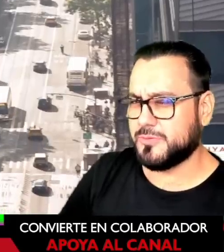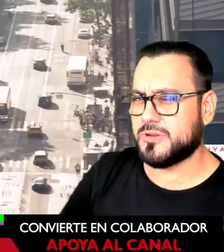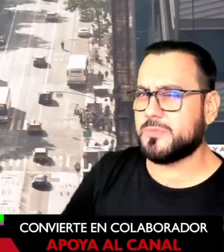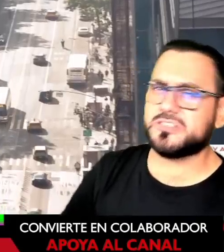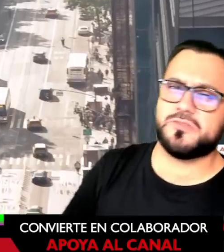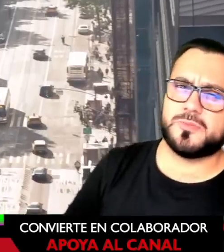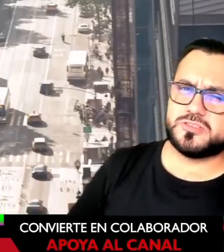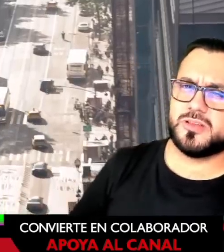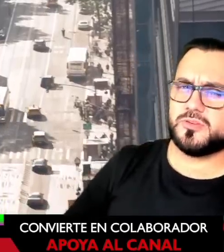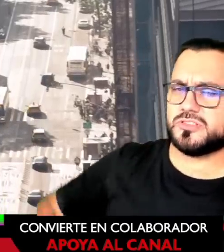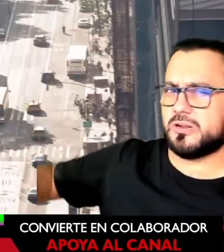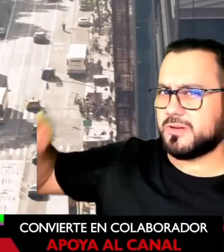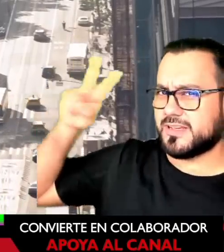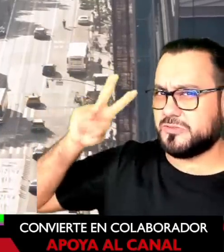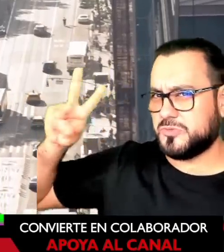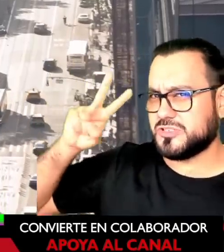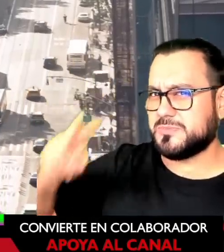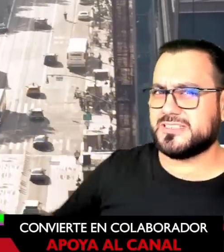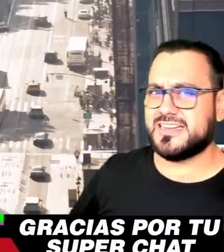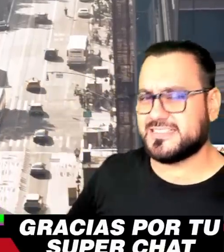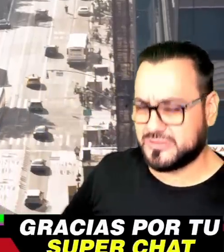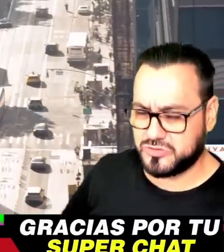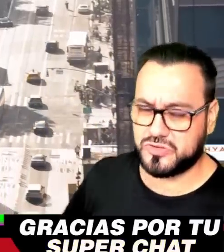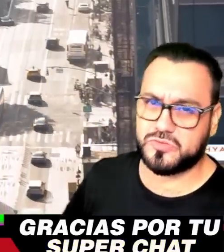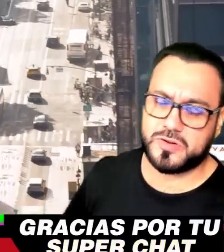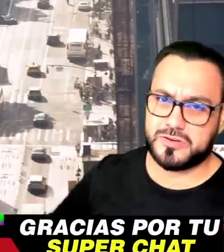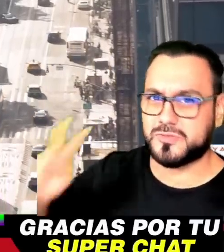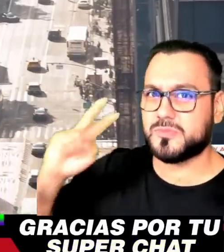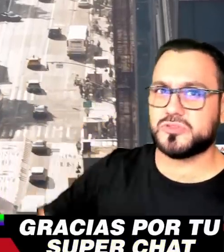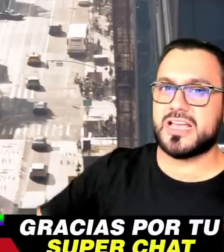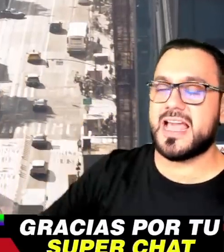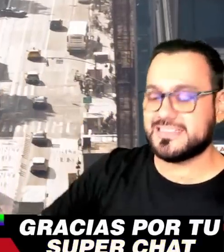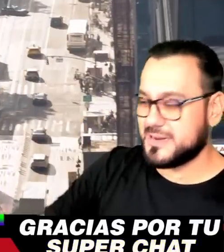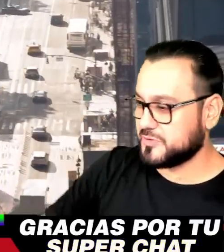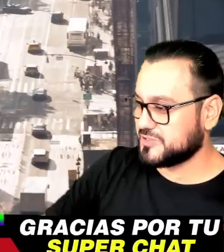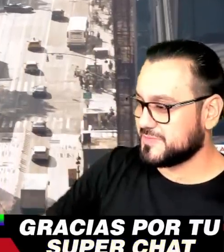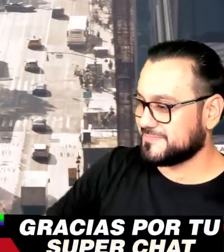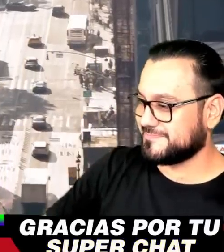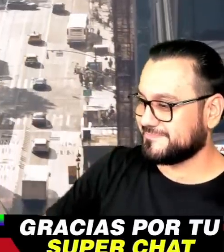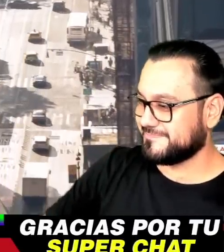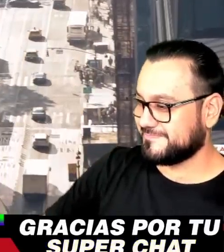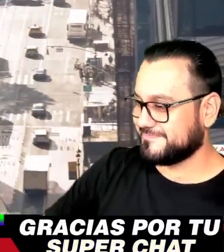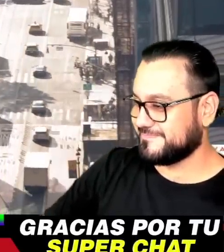Nos estaremos viendo en la próxima información, amigos, y recuerden que los números siempre sean exactos y no es un fraude. Nos vemos hasta la próxima.